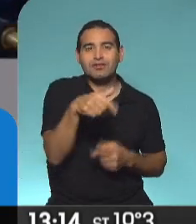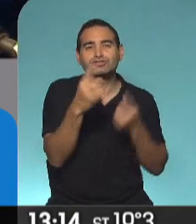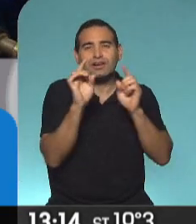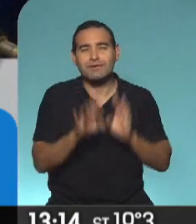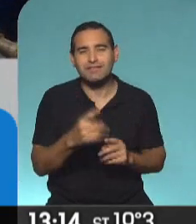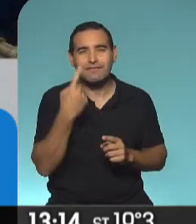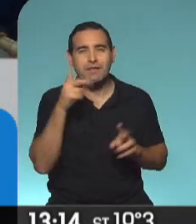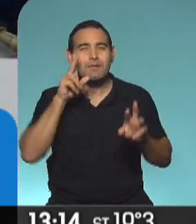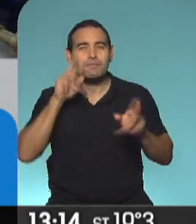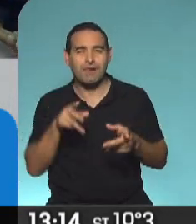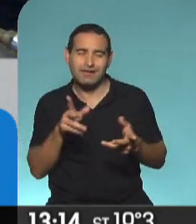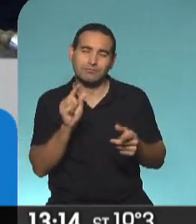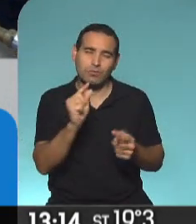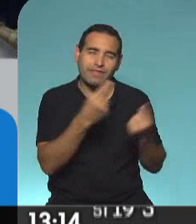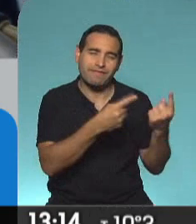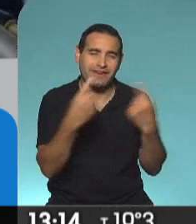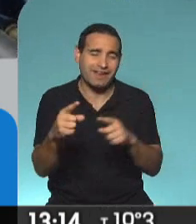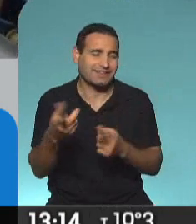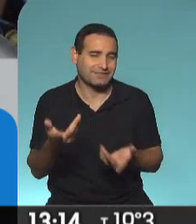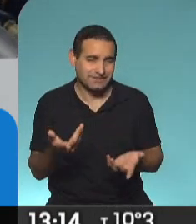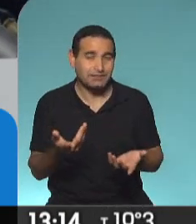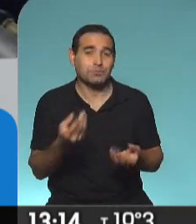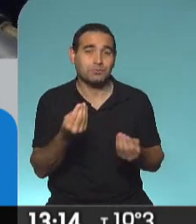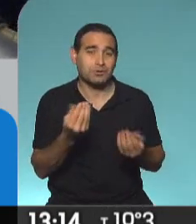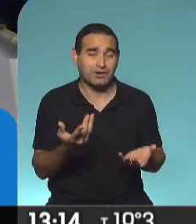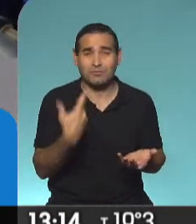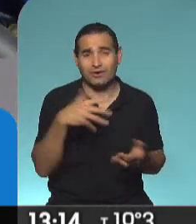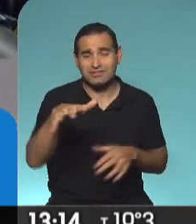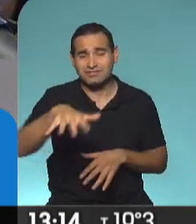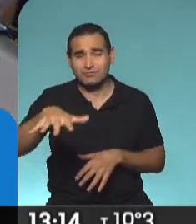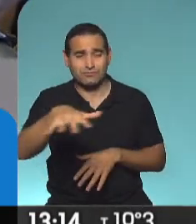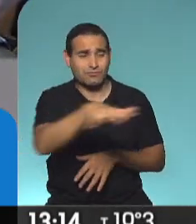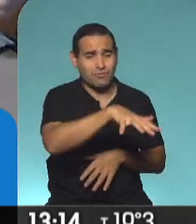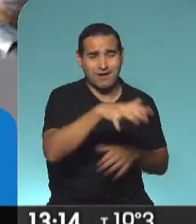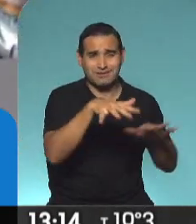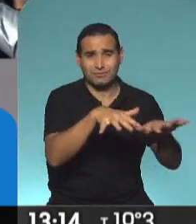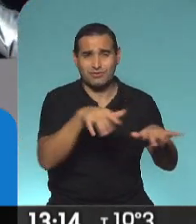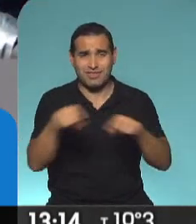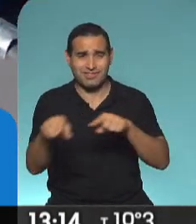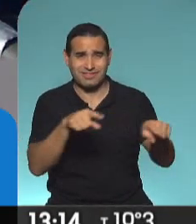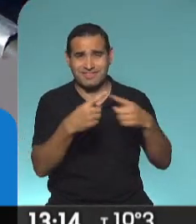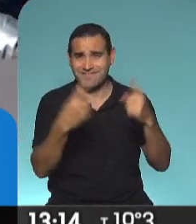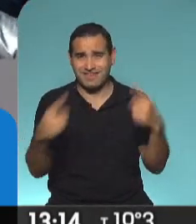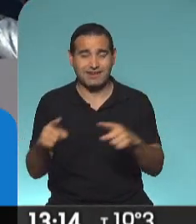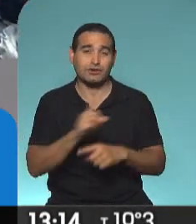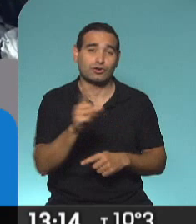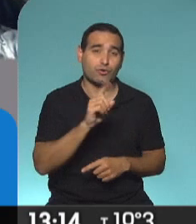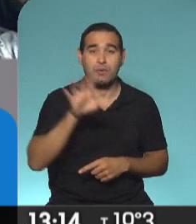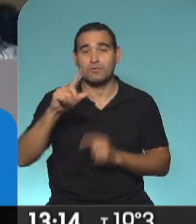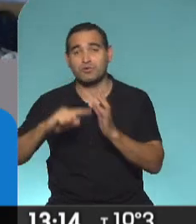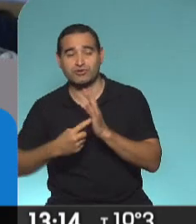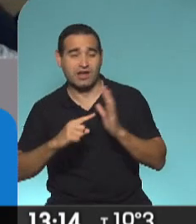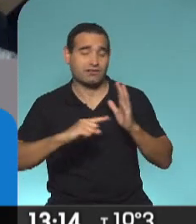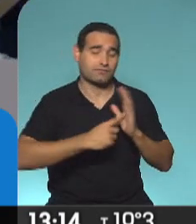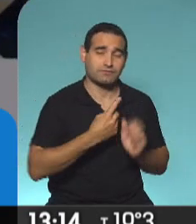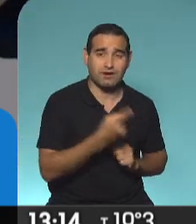en la táctica y esa táctica tiene que ver con las diferentes realidades que transita cada una de las administraciones. No es lo mismo la provincia que la ciudad, no es la